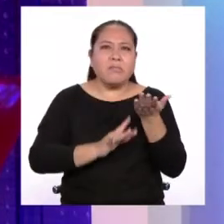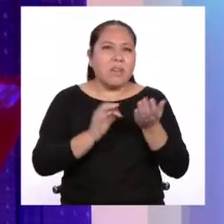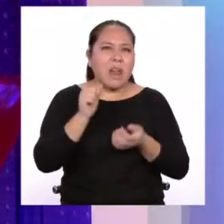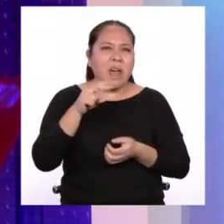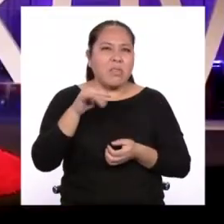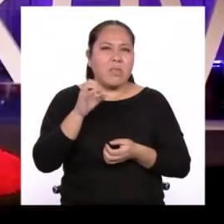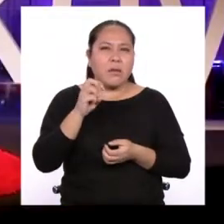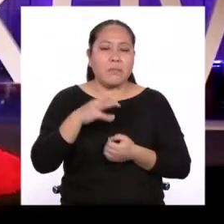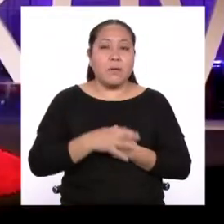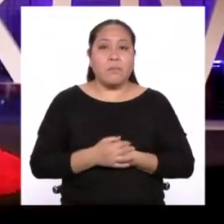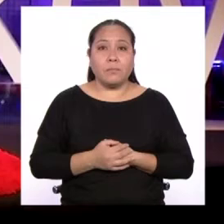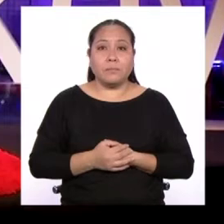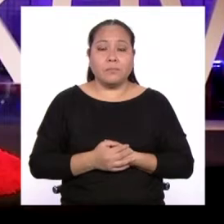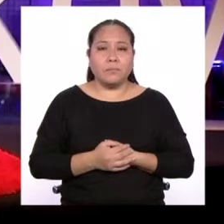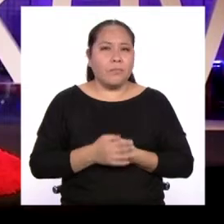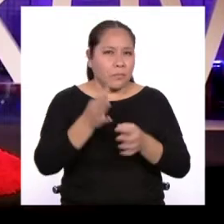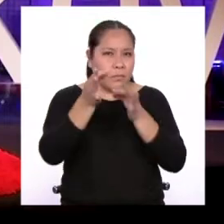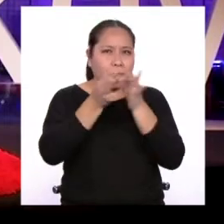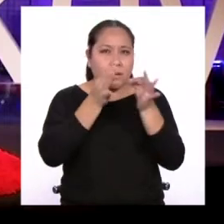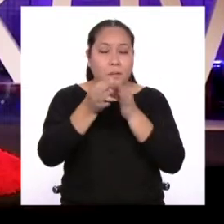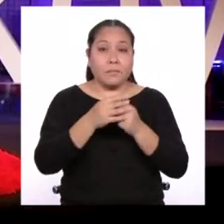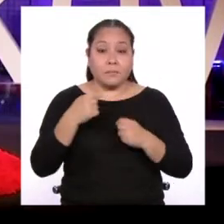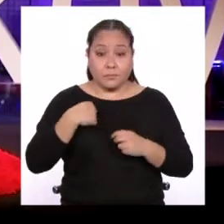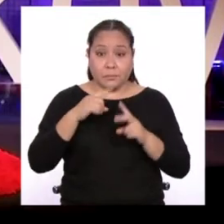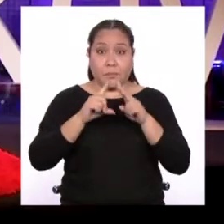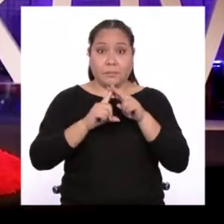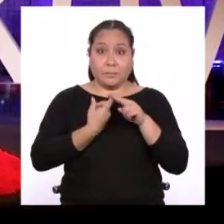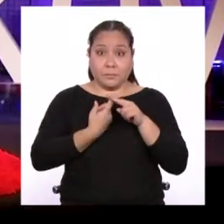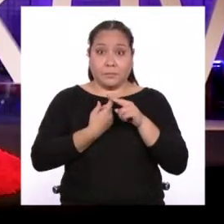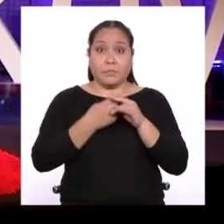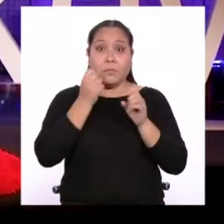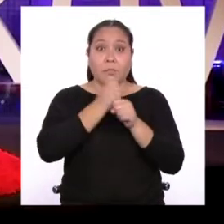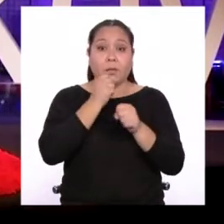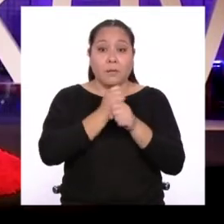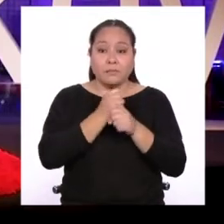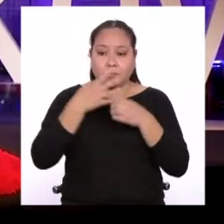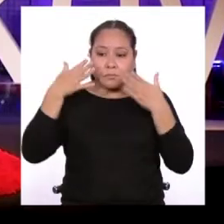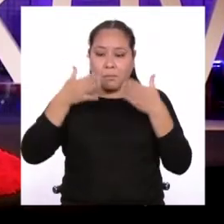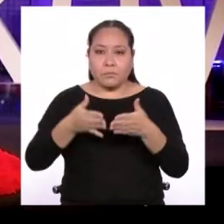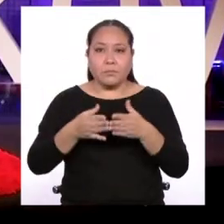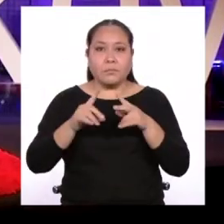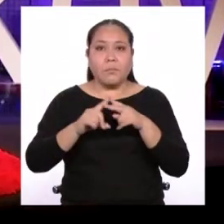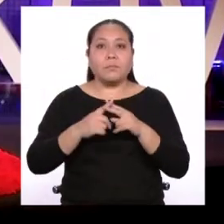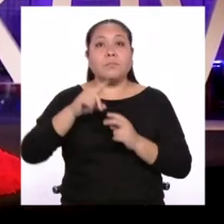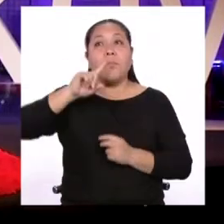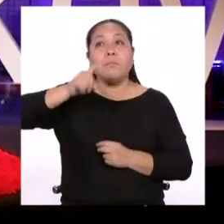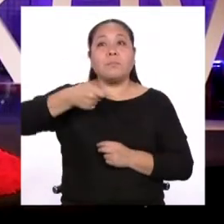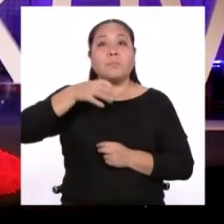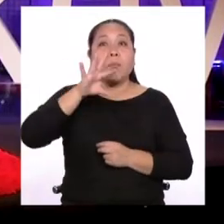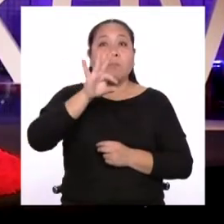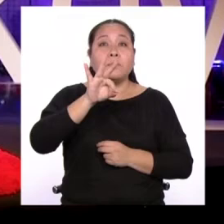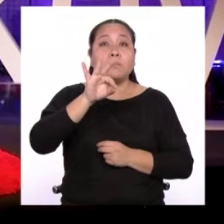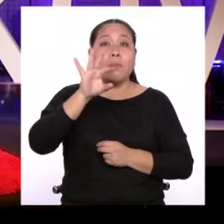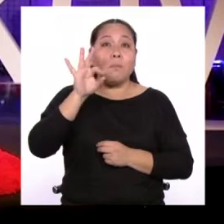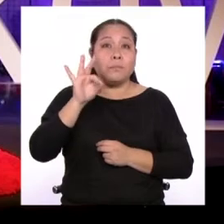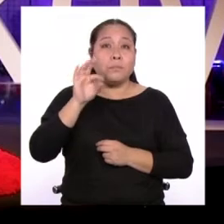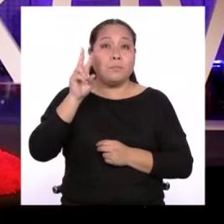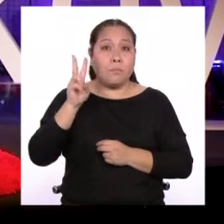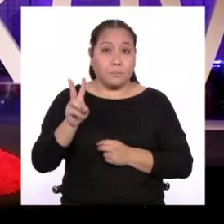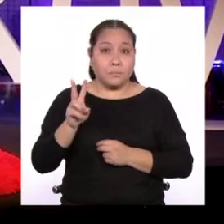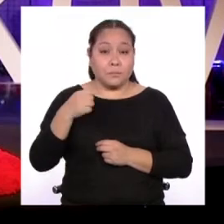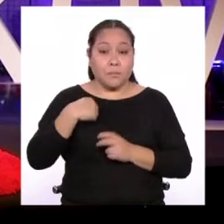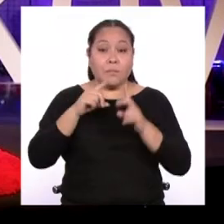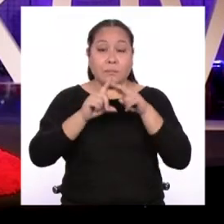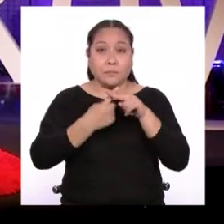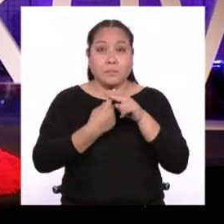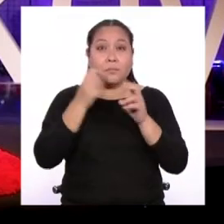refiero. Empecé a trabajar en la anemia en 1992, cuando por